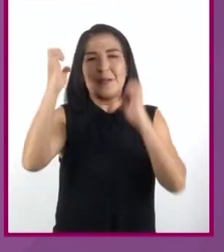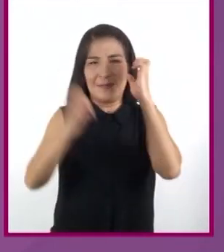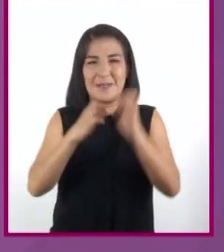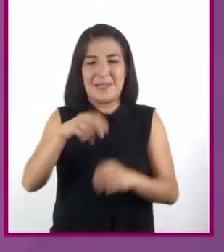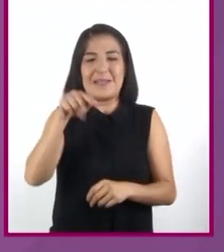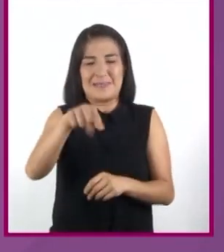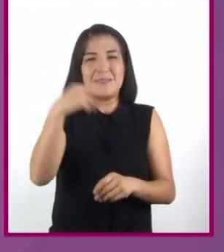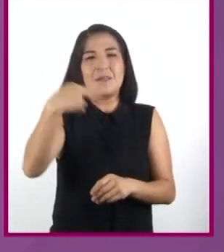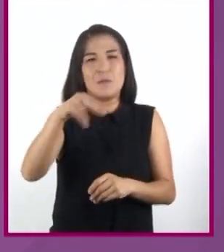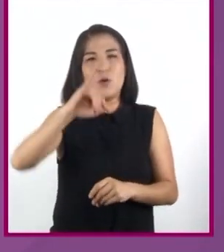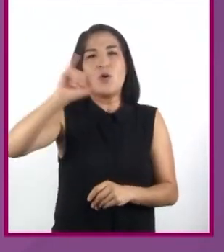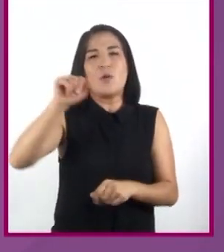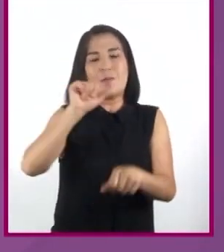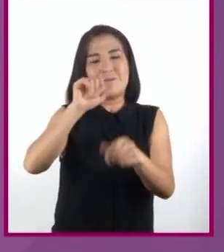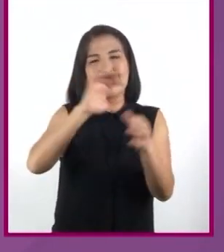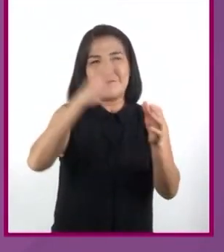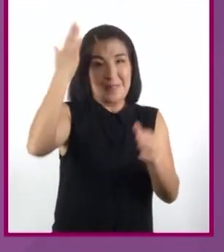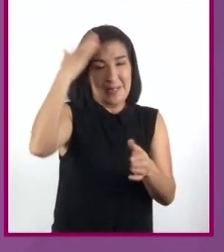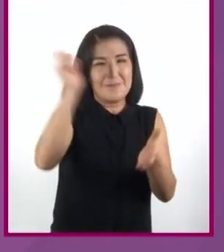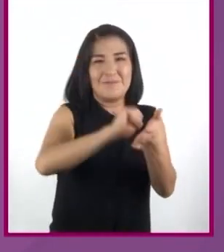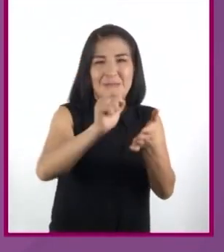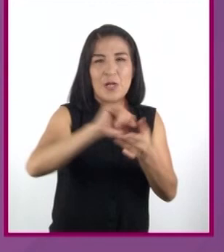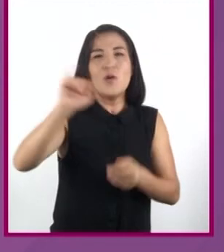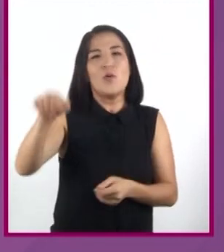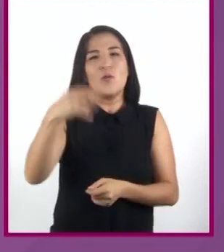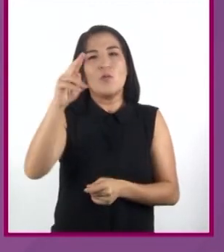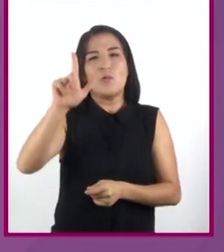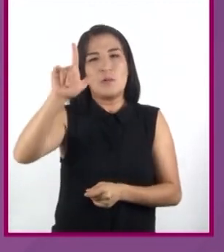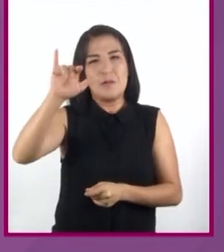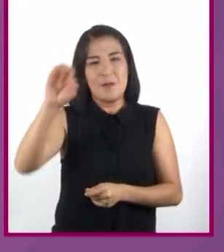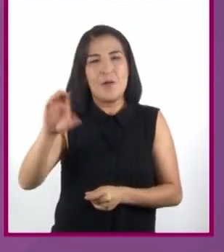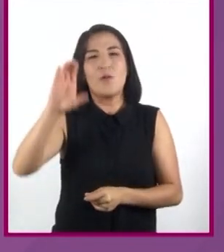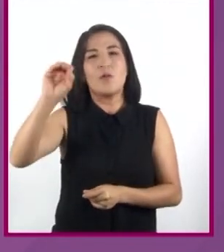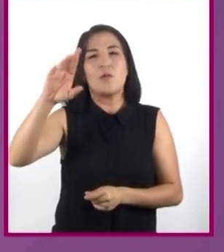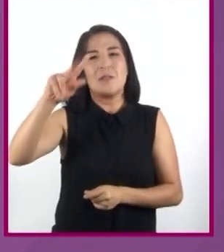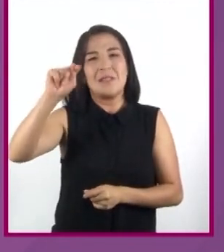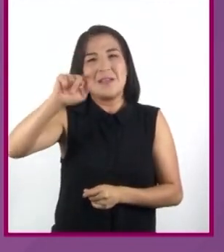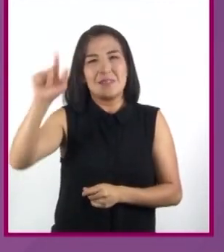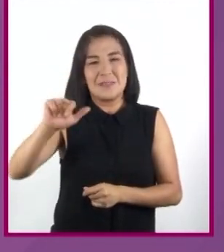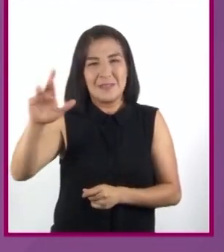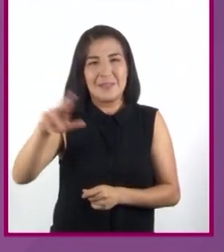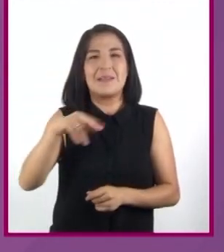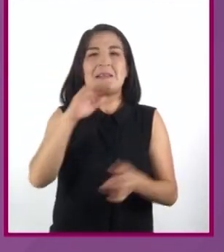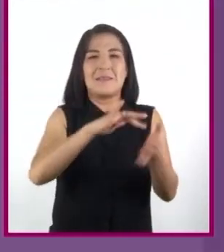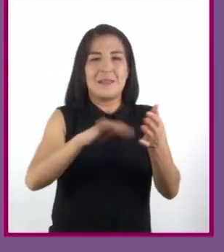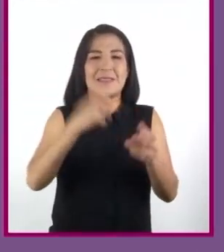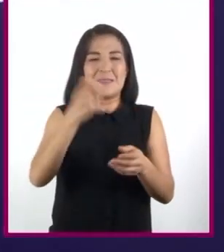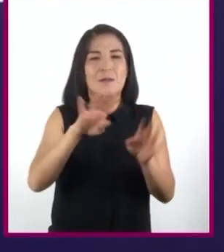es el escritor argentino Julio Cortázar, en su obra Continuidad de los Parques.